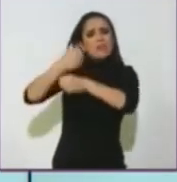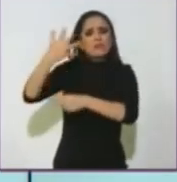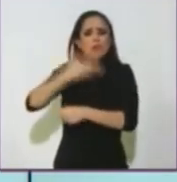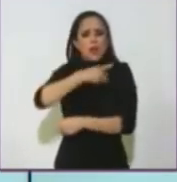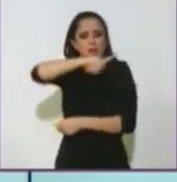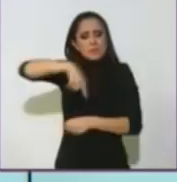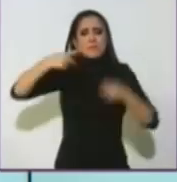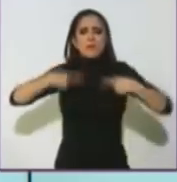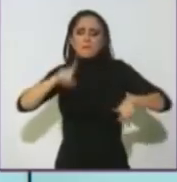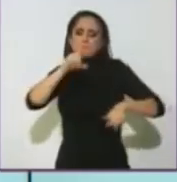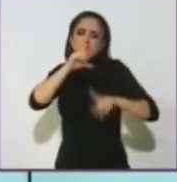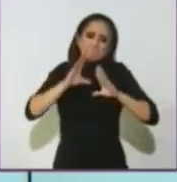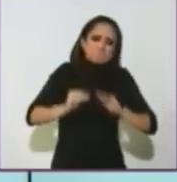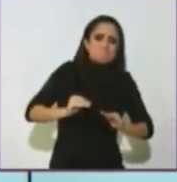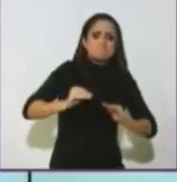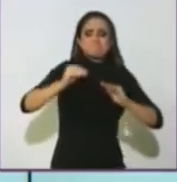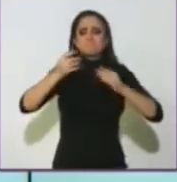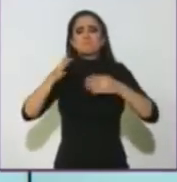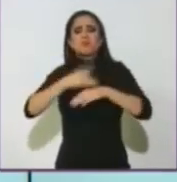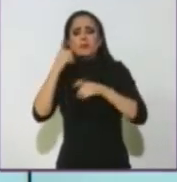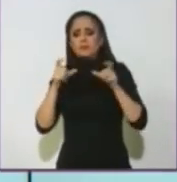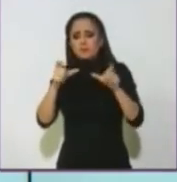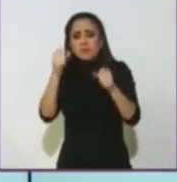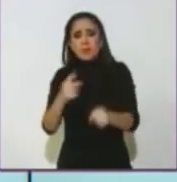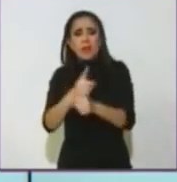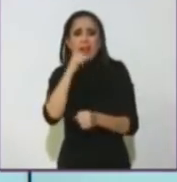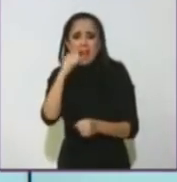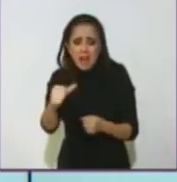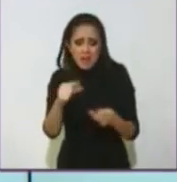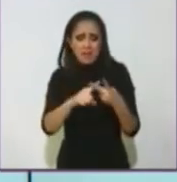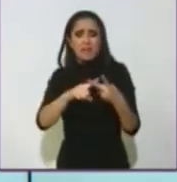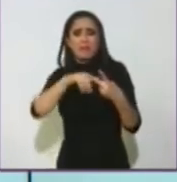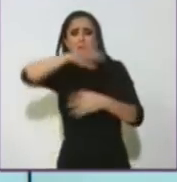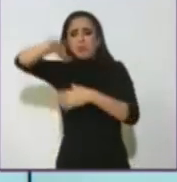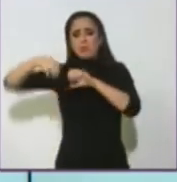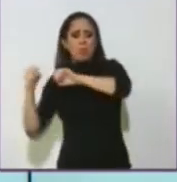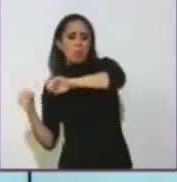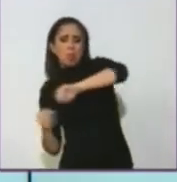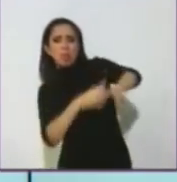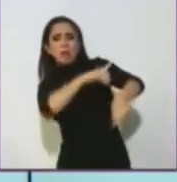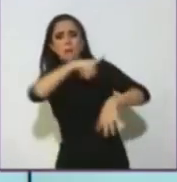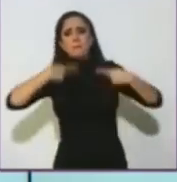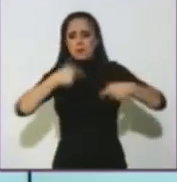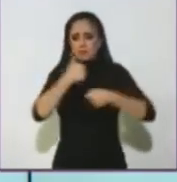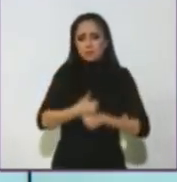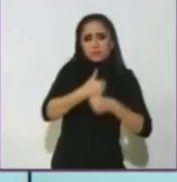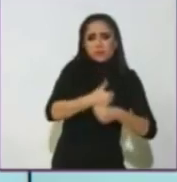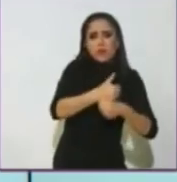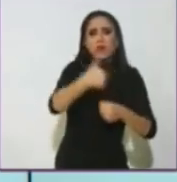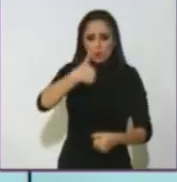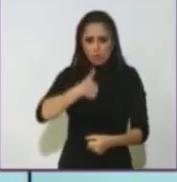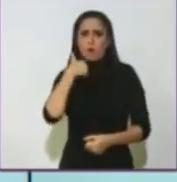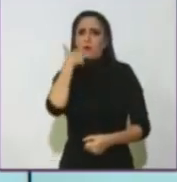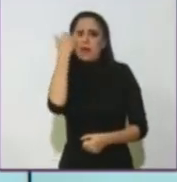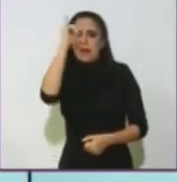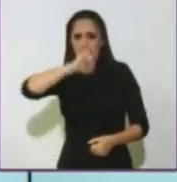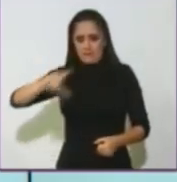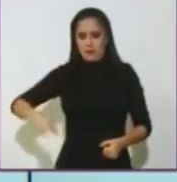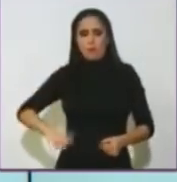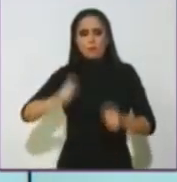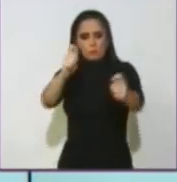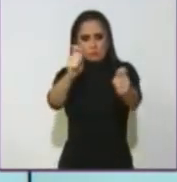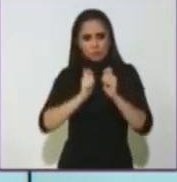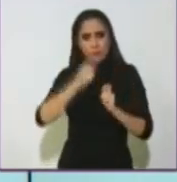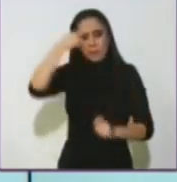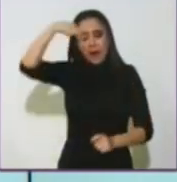en la inseguridad en el abandono quiero ser tu jefa de gobierno porque tenemos que recuperar esta